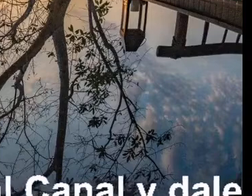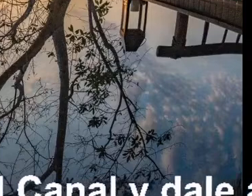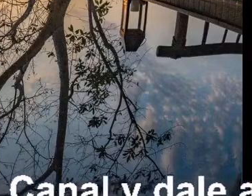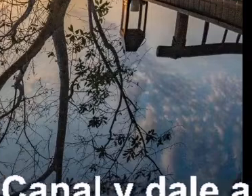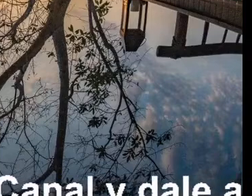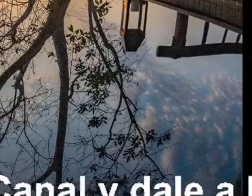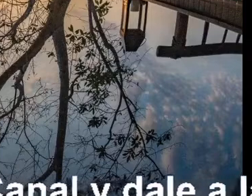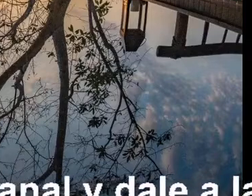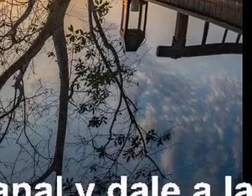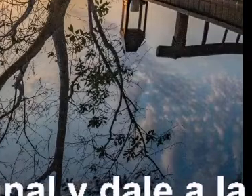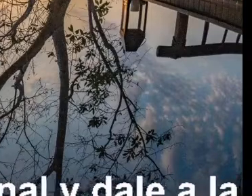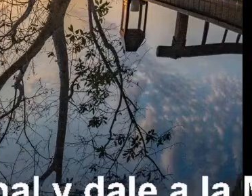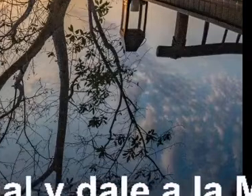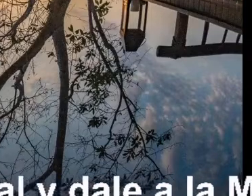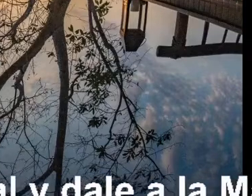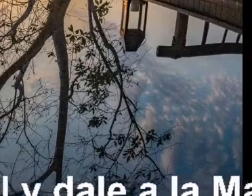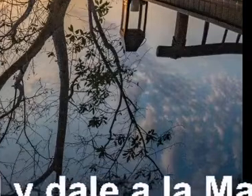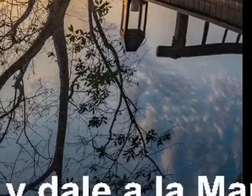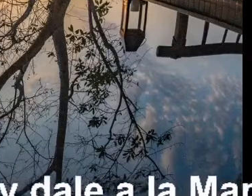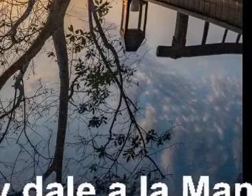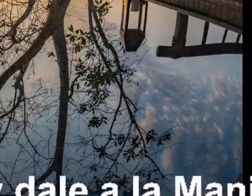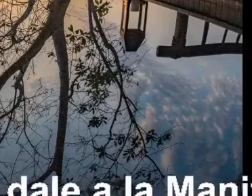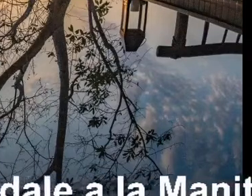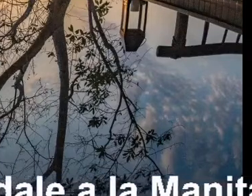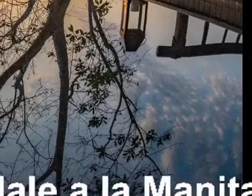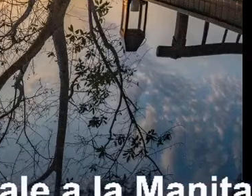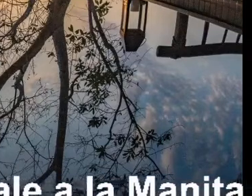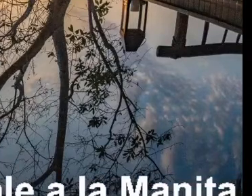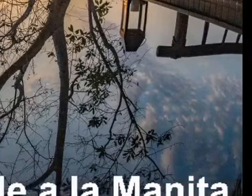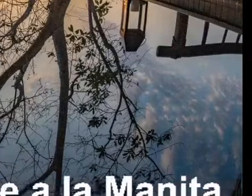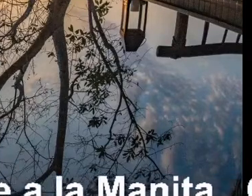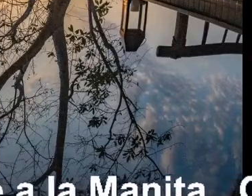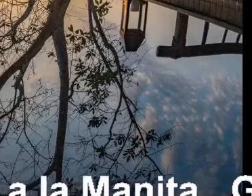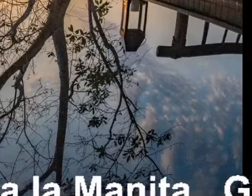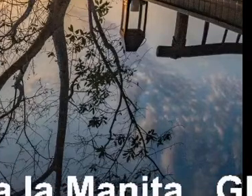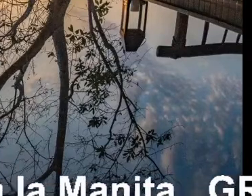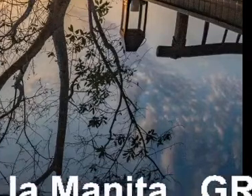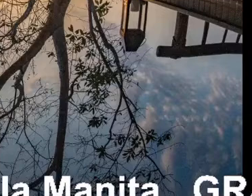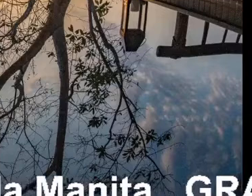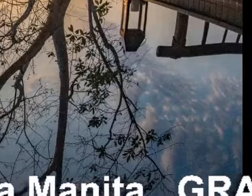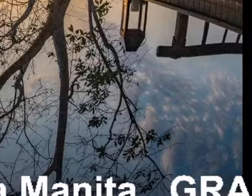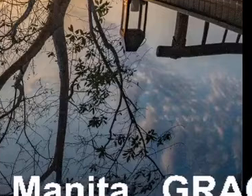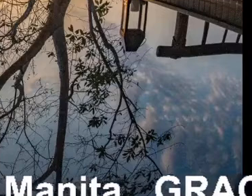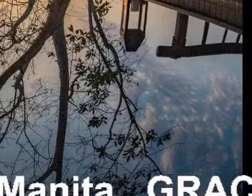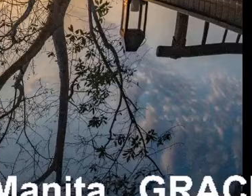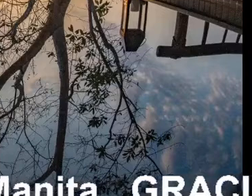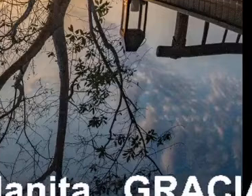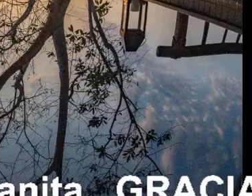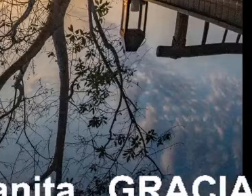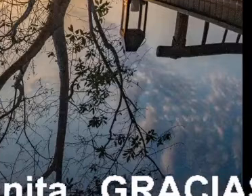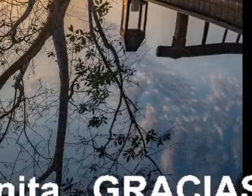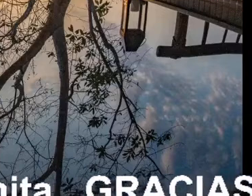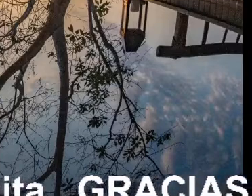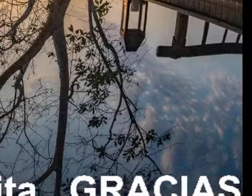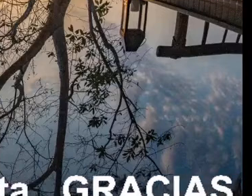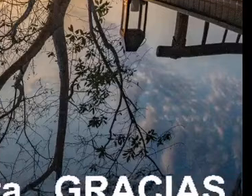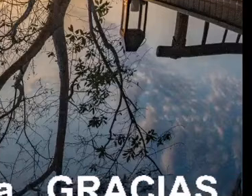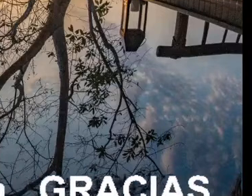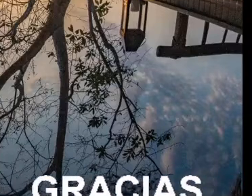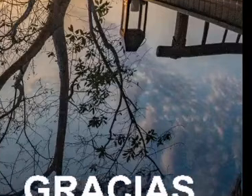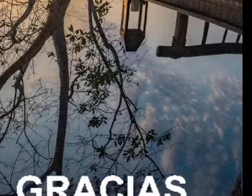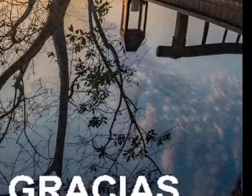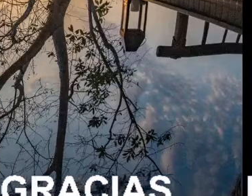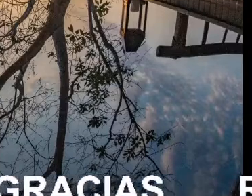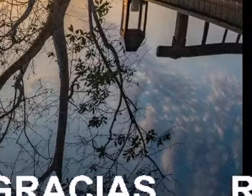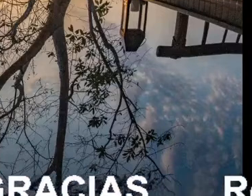desde california está atento a las noticias buenas y apreciables